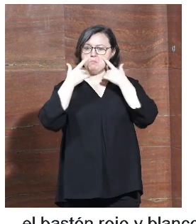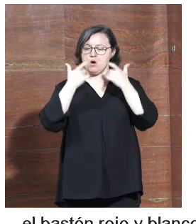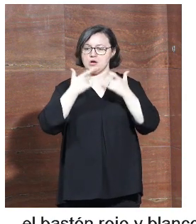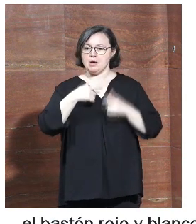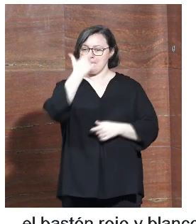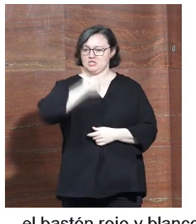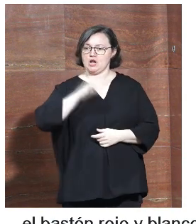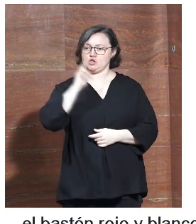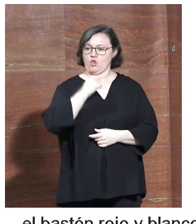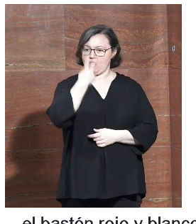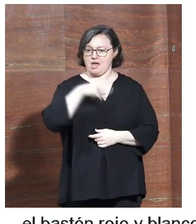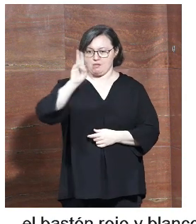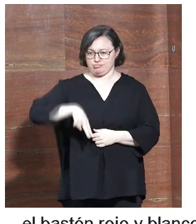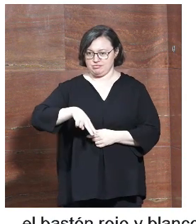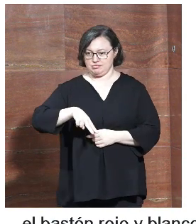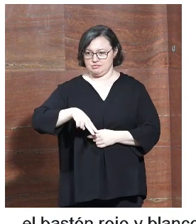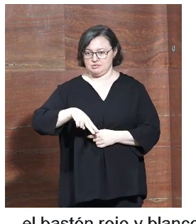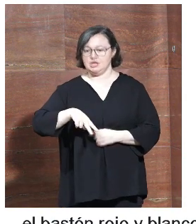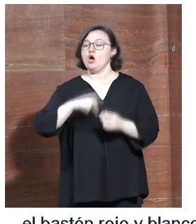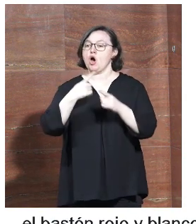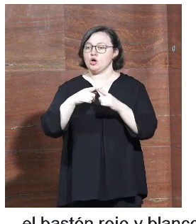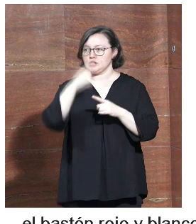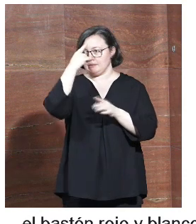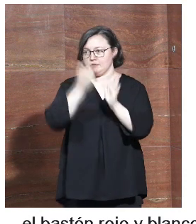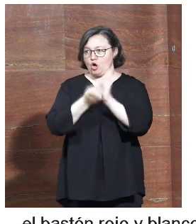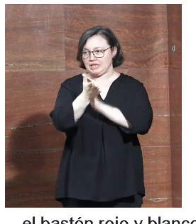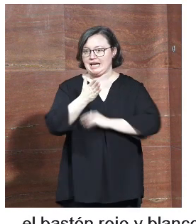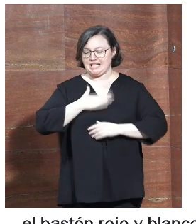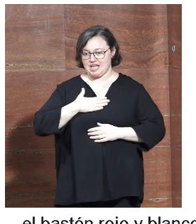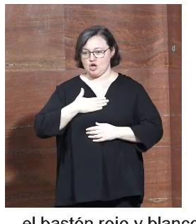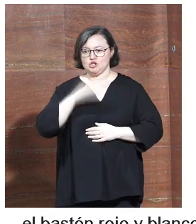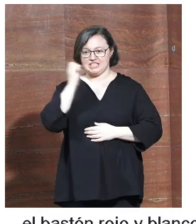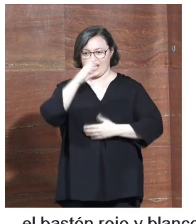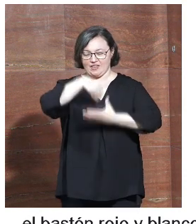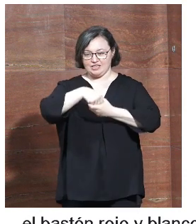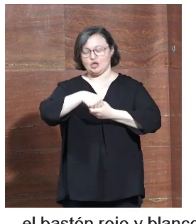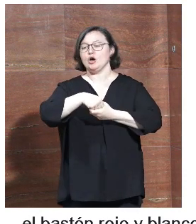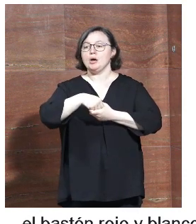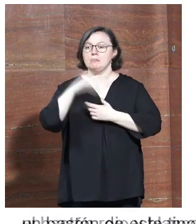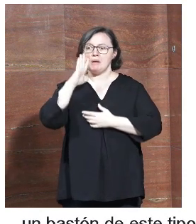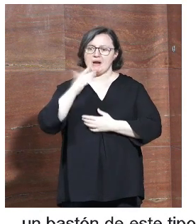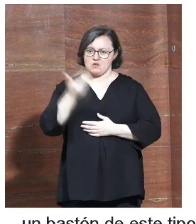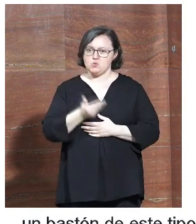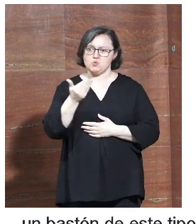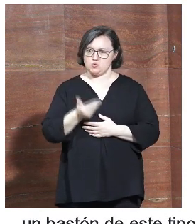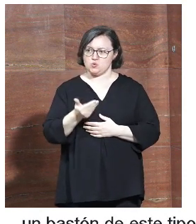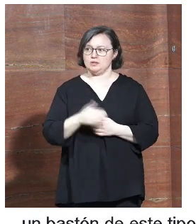identificativo de persona sordociega. Esto era otra de las cosas que yo quería contar en la charla, que me parece muy